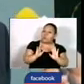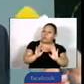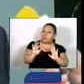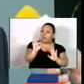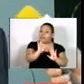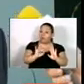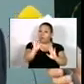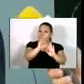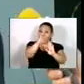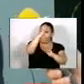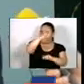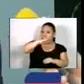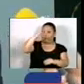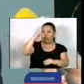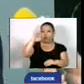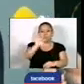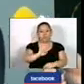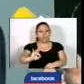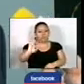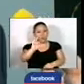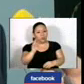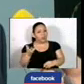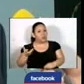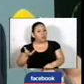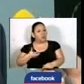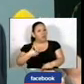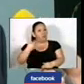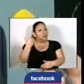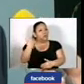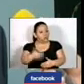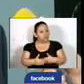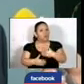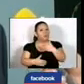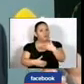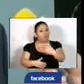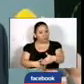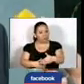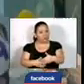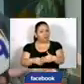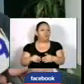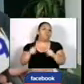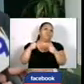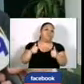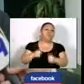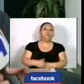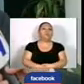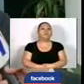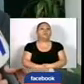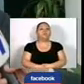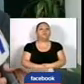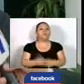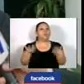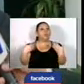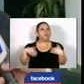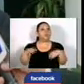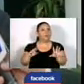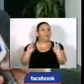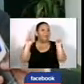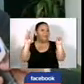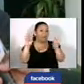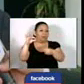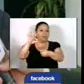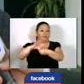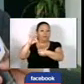calificación y que empecemos a despegar en un crecimiento positivo. El hecho del resultado electoral